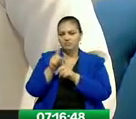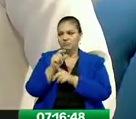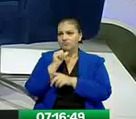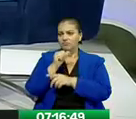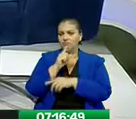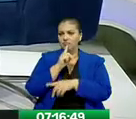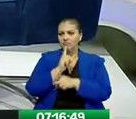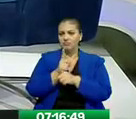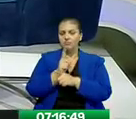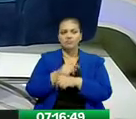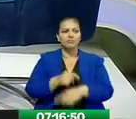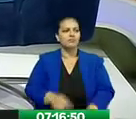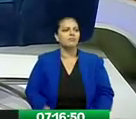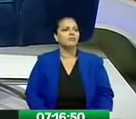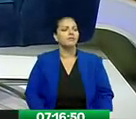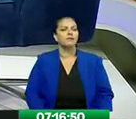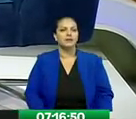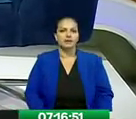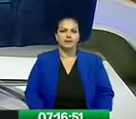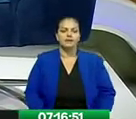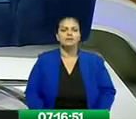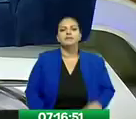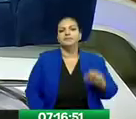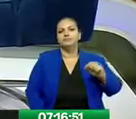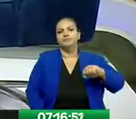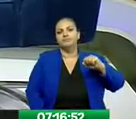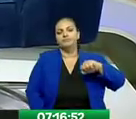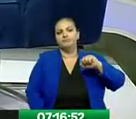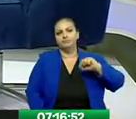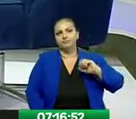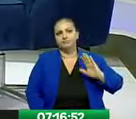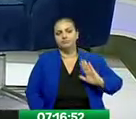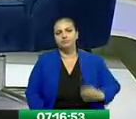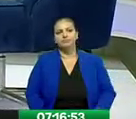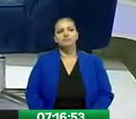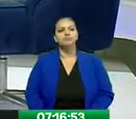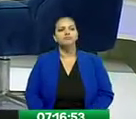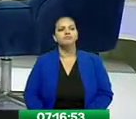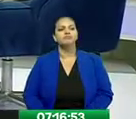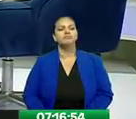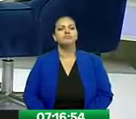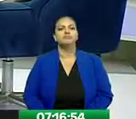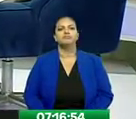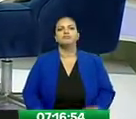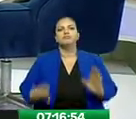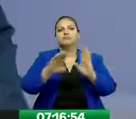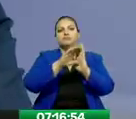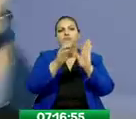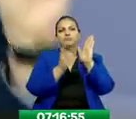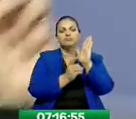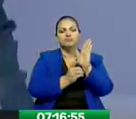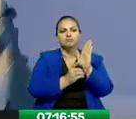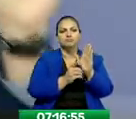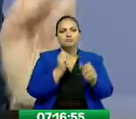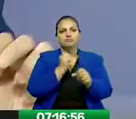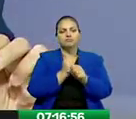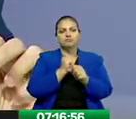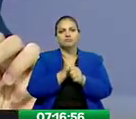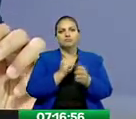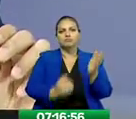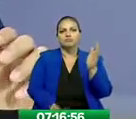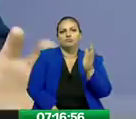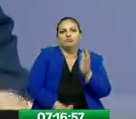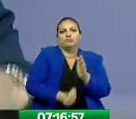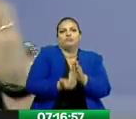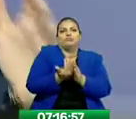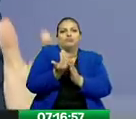varios aspectos. ¿Cuáles? Yo diría, y lo principal que hay que decir de entrada, es que el Código Laboral moderno, ya hay un consenso general de